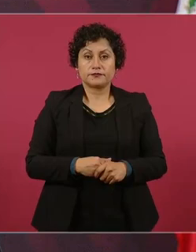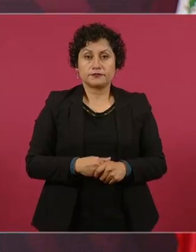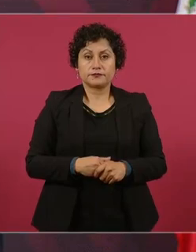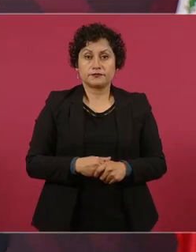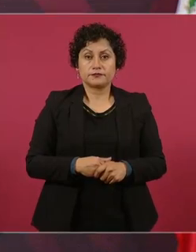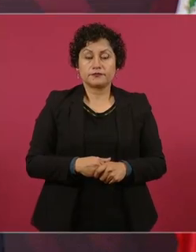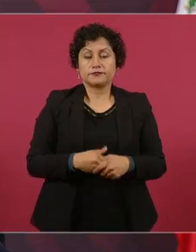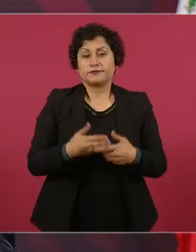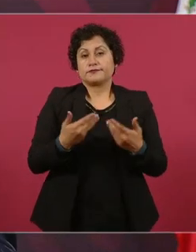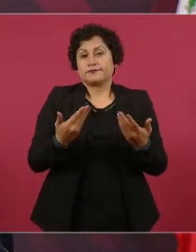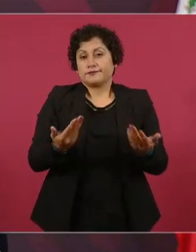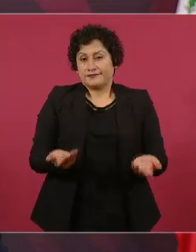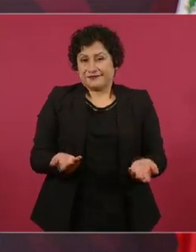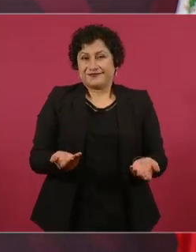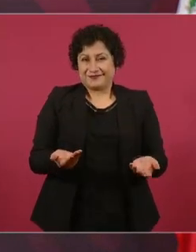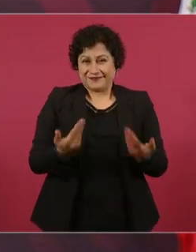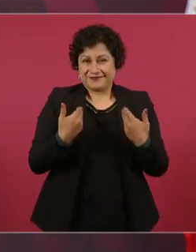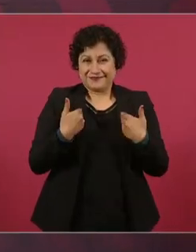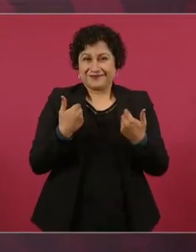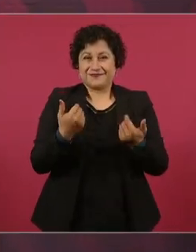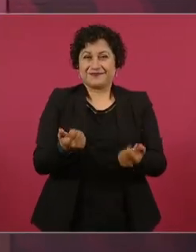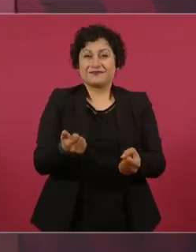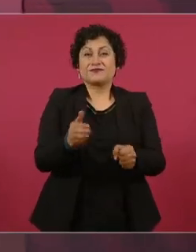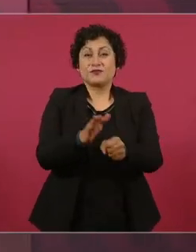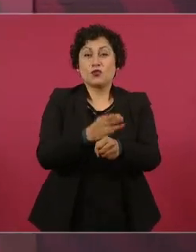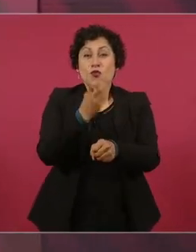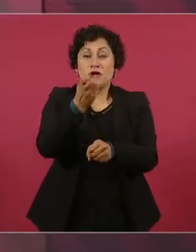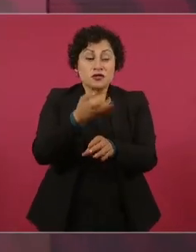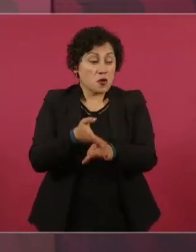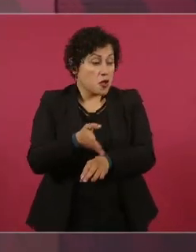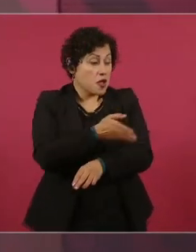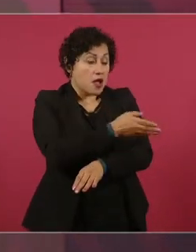Entonces, por eso no alcanzaba el presupuesto